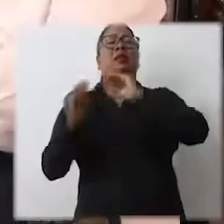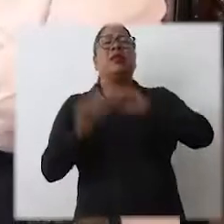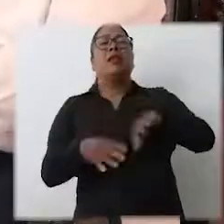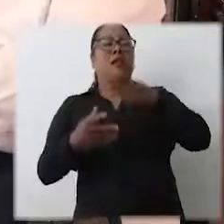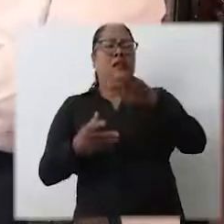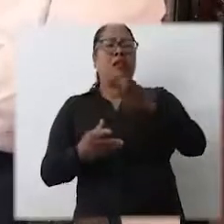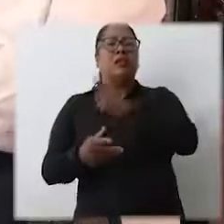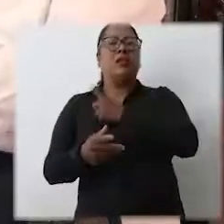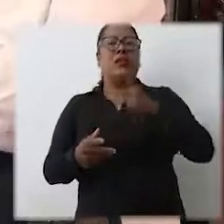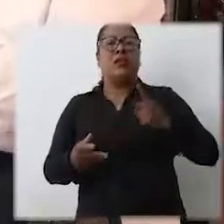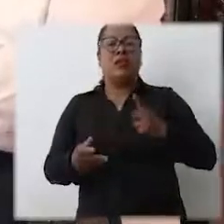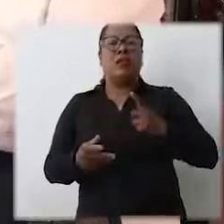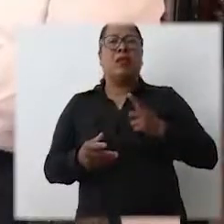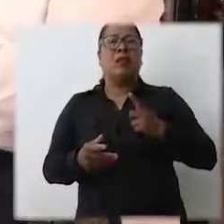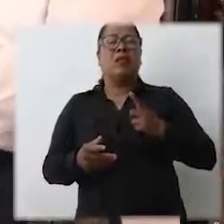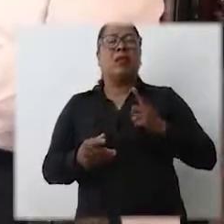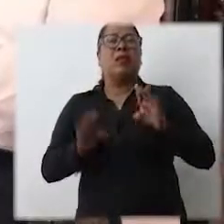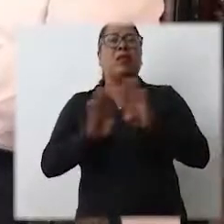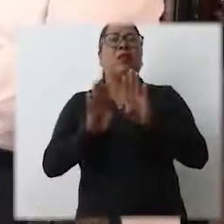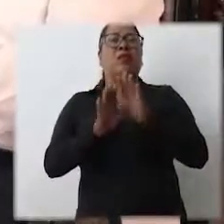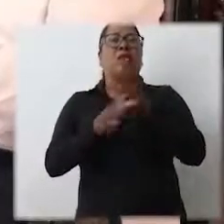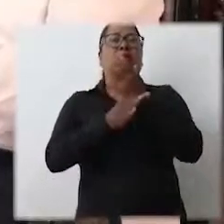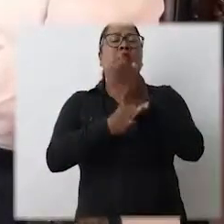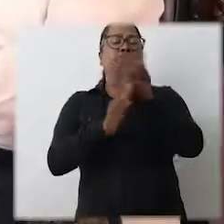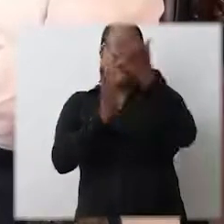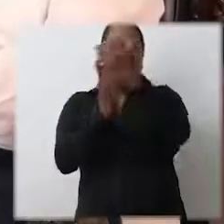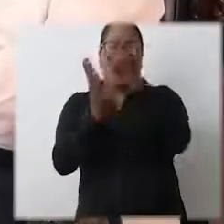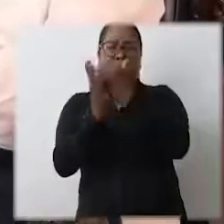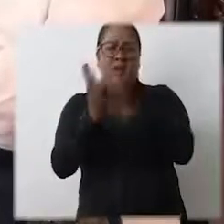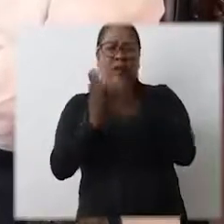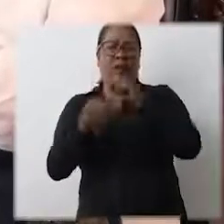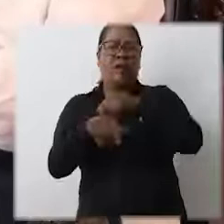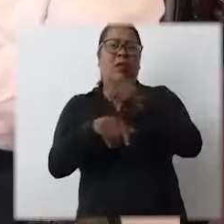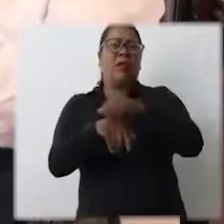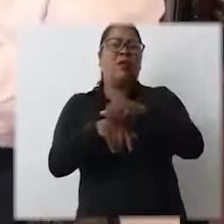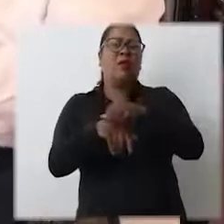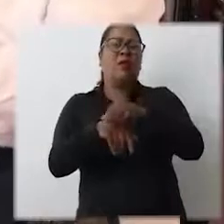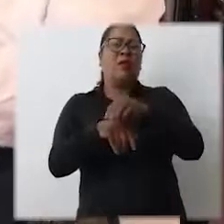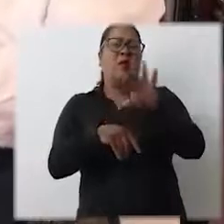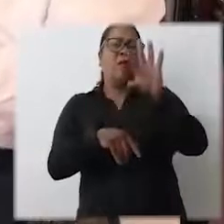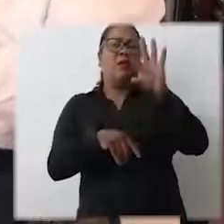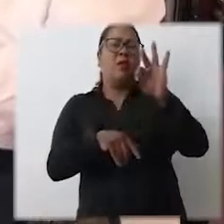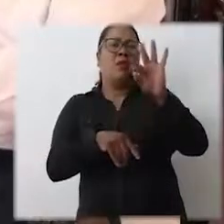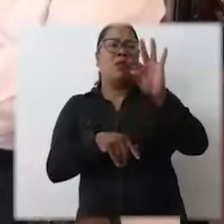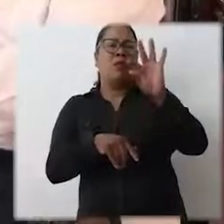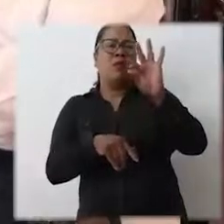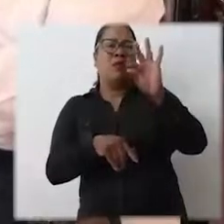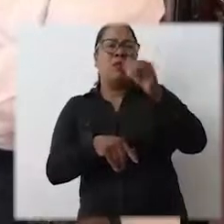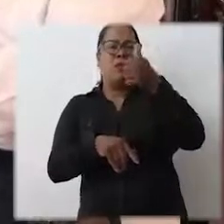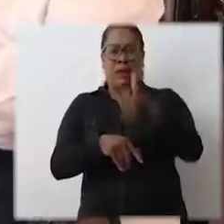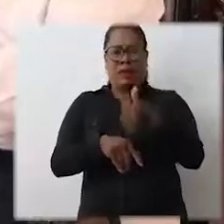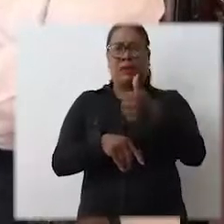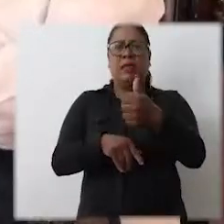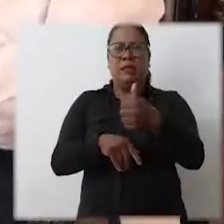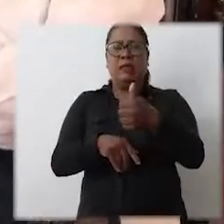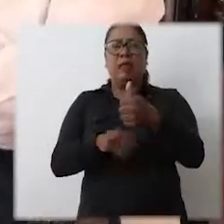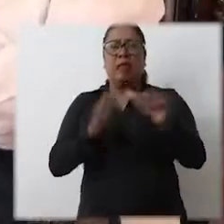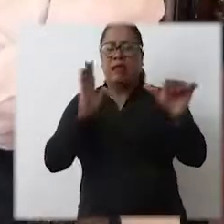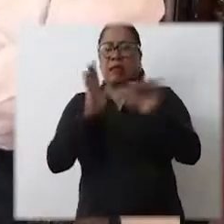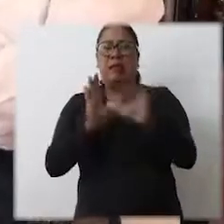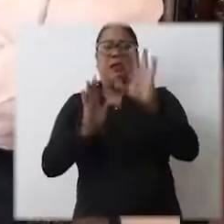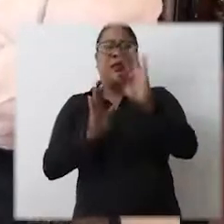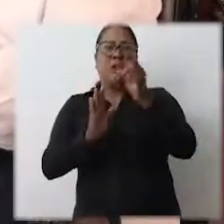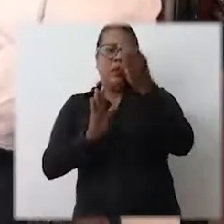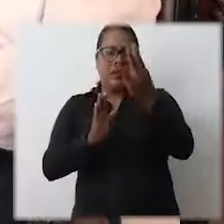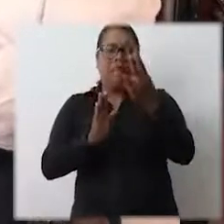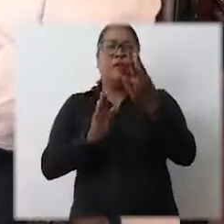del ayuntamiento fomentar y fortalecer los valores históricos cívicos del pueblo, así como el respeto